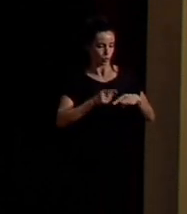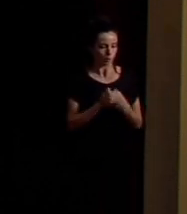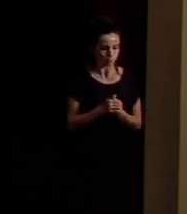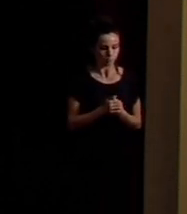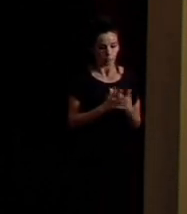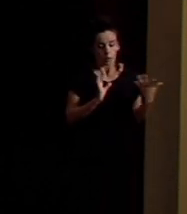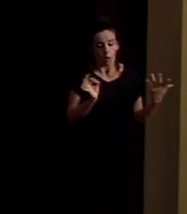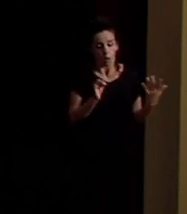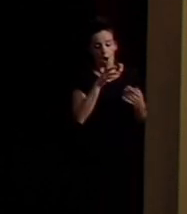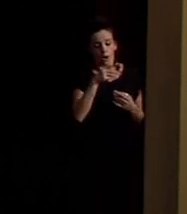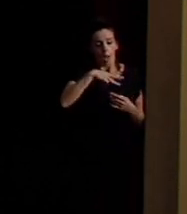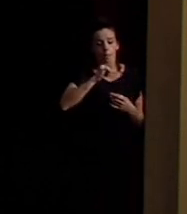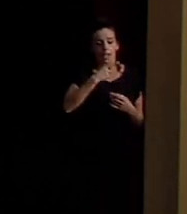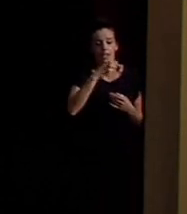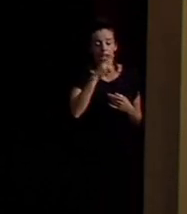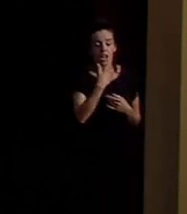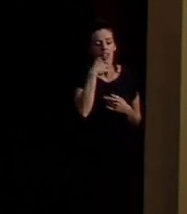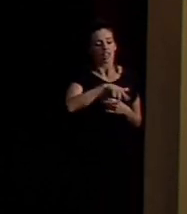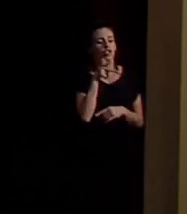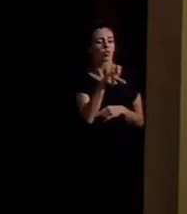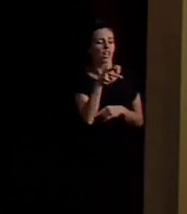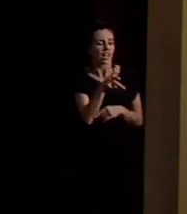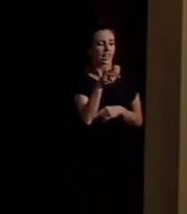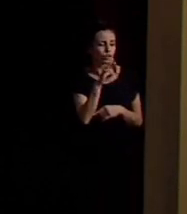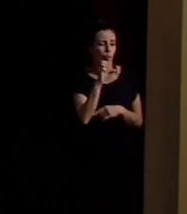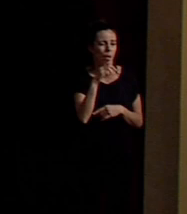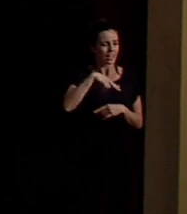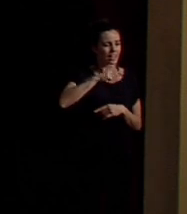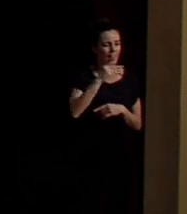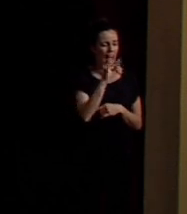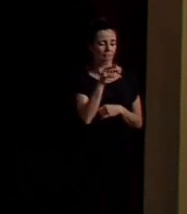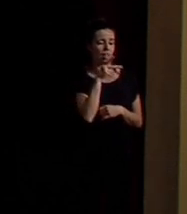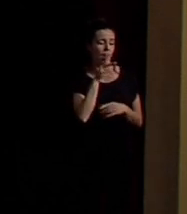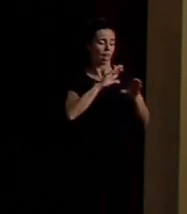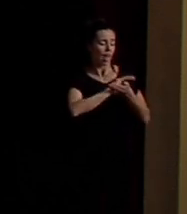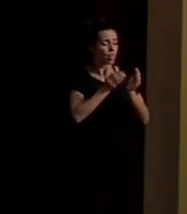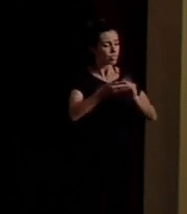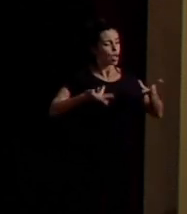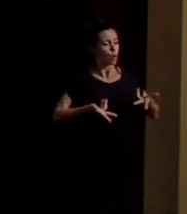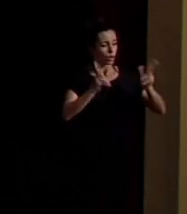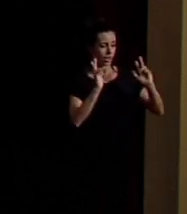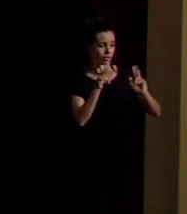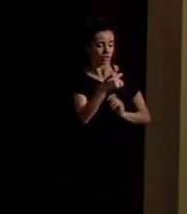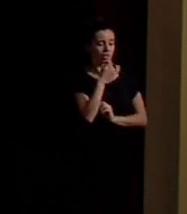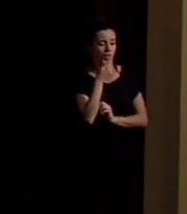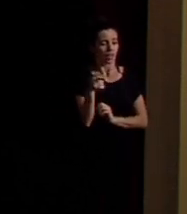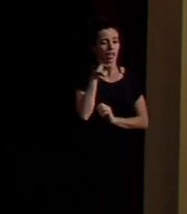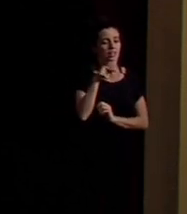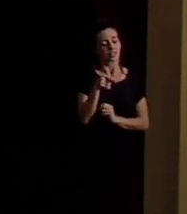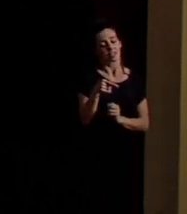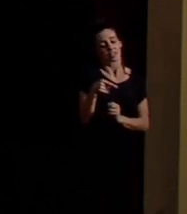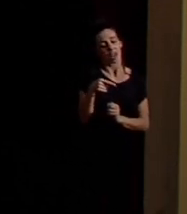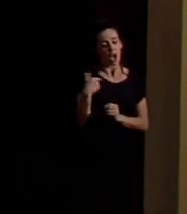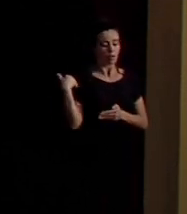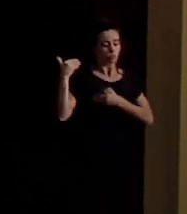eso que Ana de Miguel califica como el derecho de pernada democrático, ¿no?, que insiste en esa configuración histórica